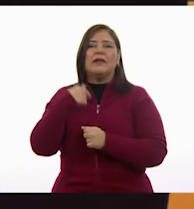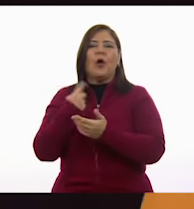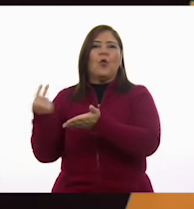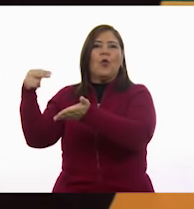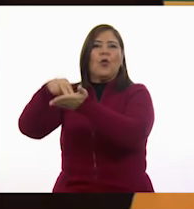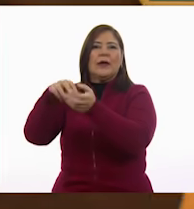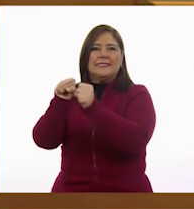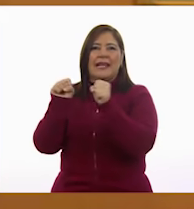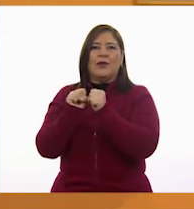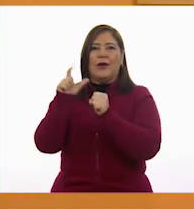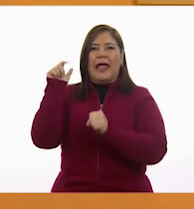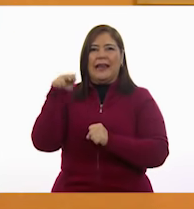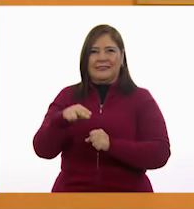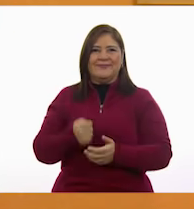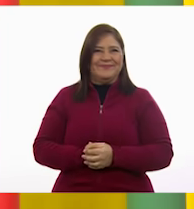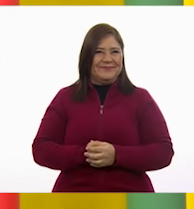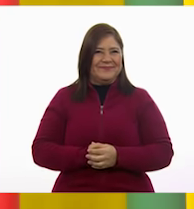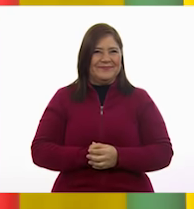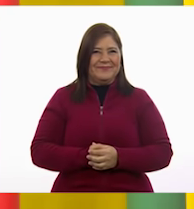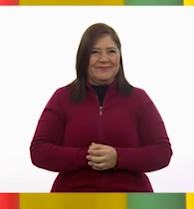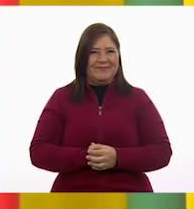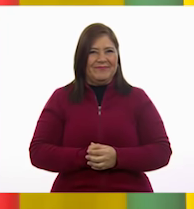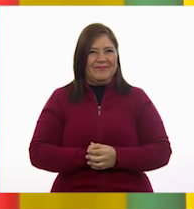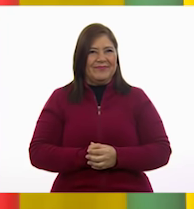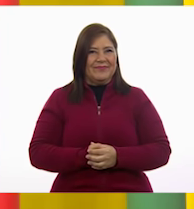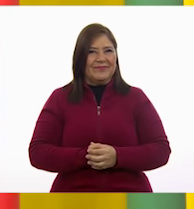maestro Alan.